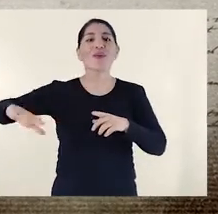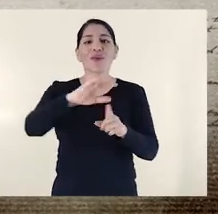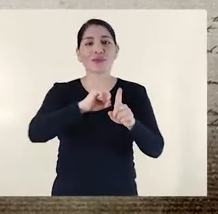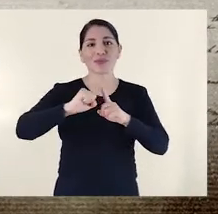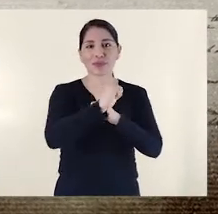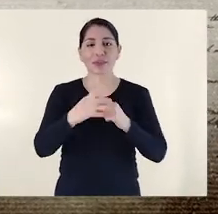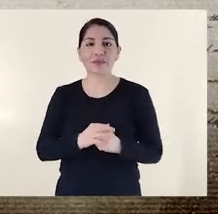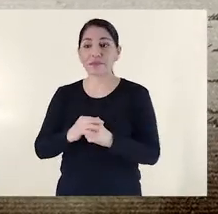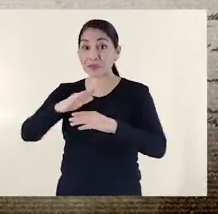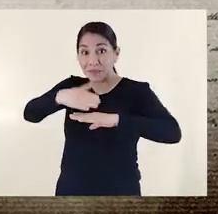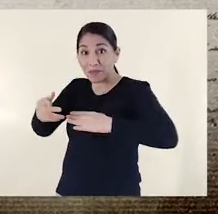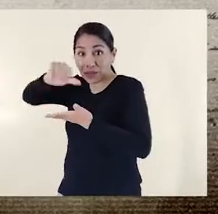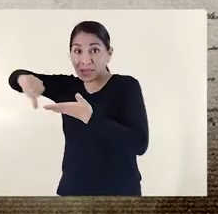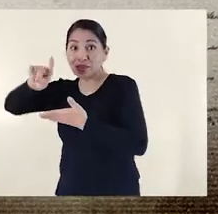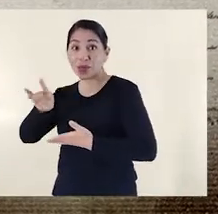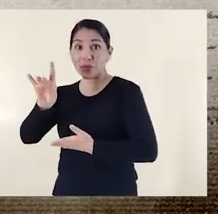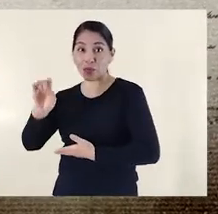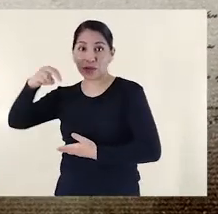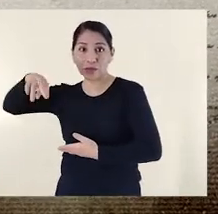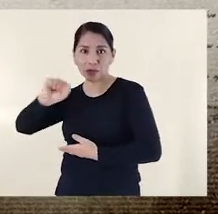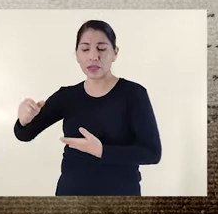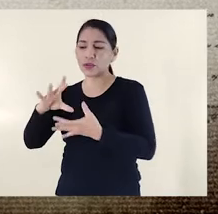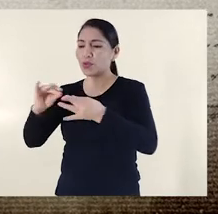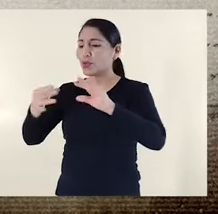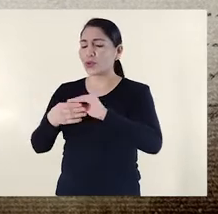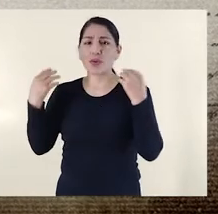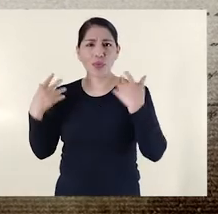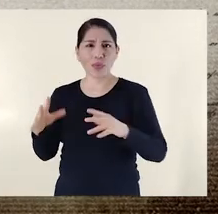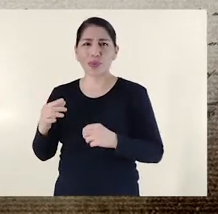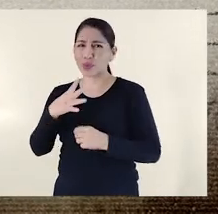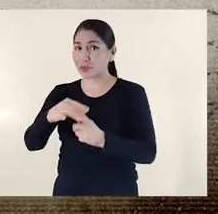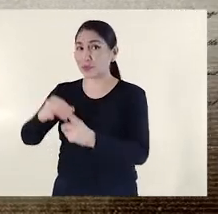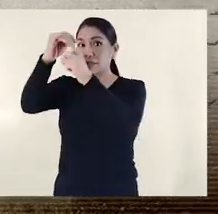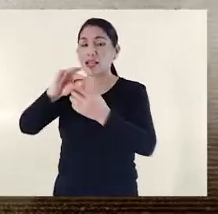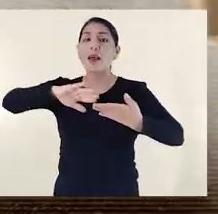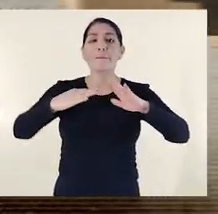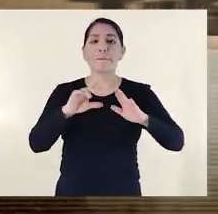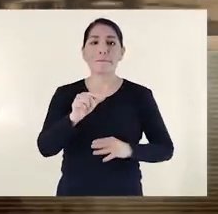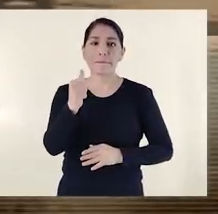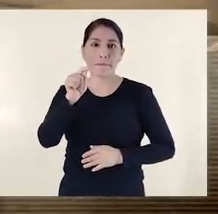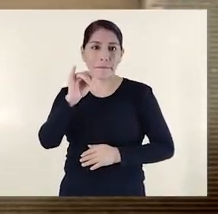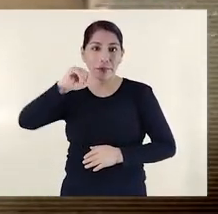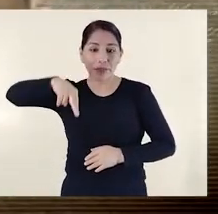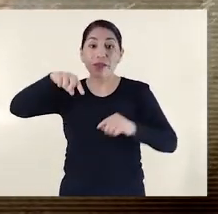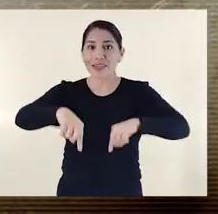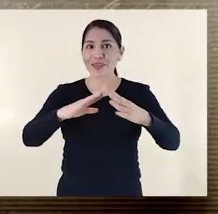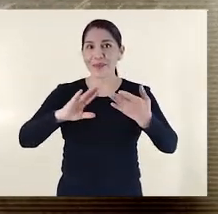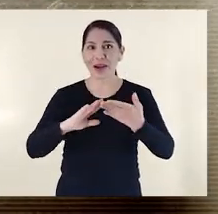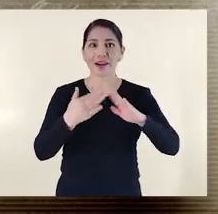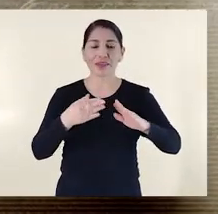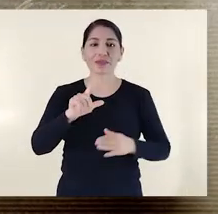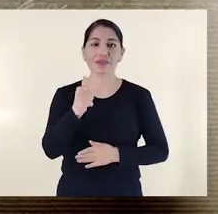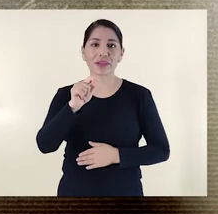tradiciones que se cumplen en este entramado social. Afuera, la plazuela de Buenos Aires es patrimonio de más entraña